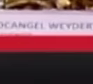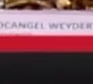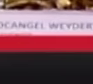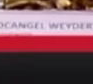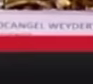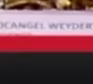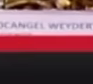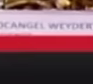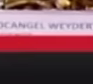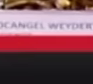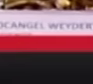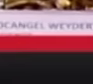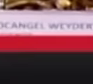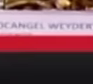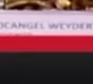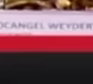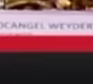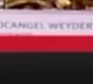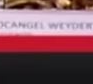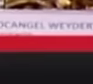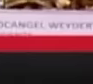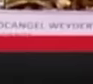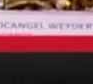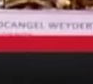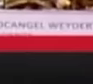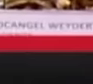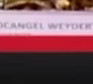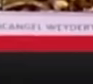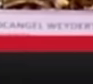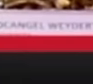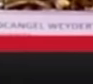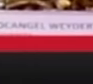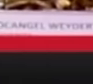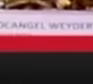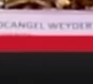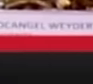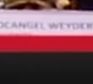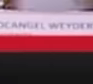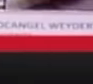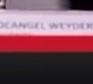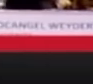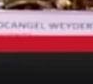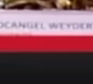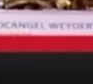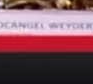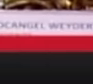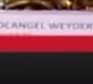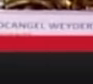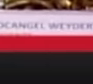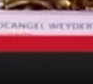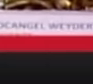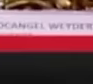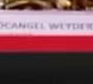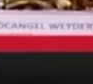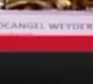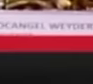la también Costa Verde por parte del Callao. Esto es sumamente importante porque no es cierto que se